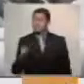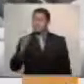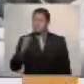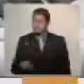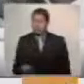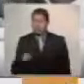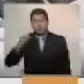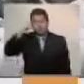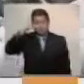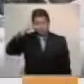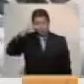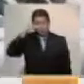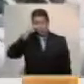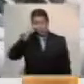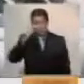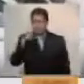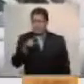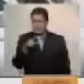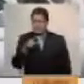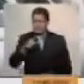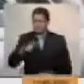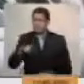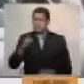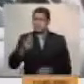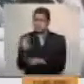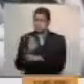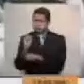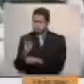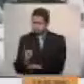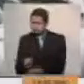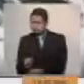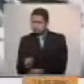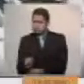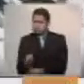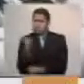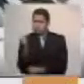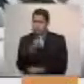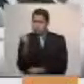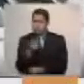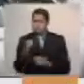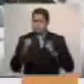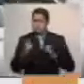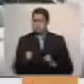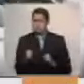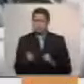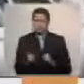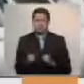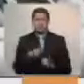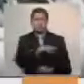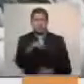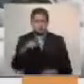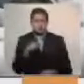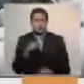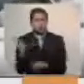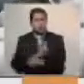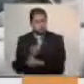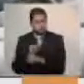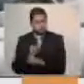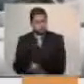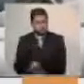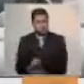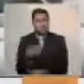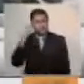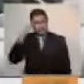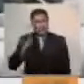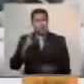Yo creo que realmente el gobierno, en vez de estar apretando un acelerador para estar buscando radicalizar más la situación, debemos apretar el acelerador quienes